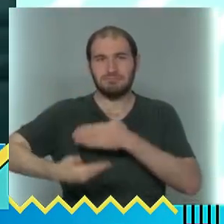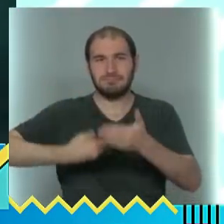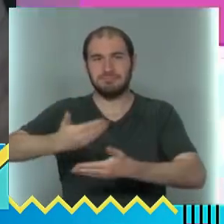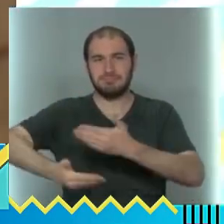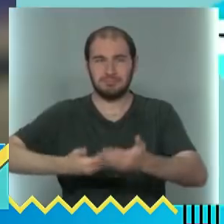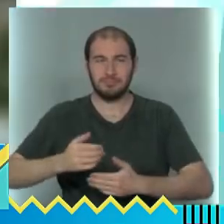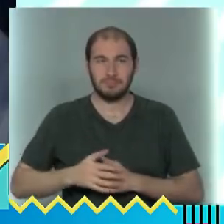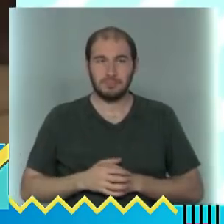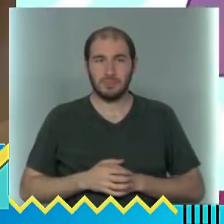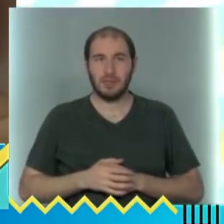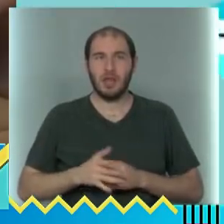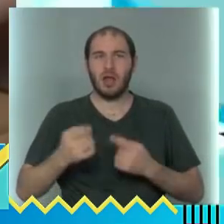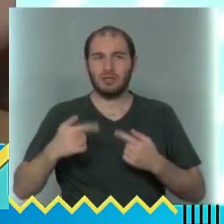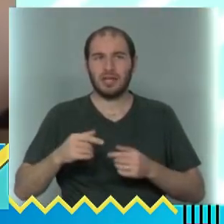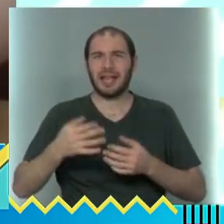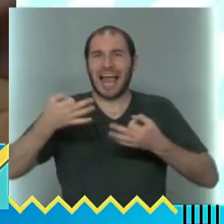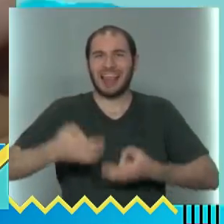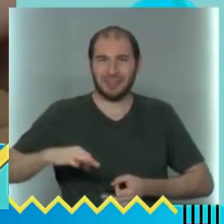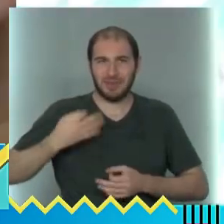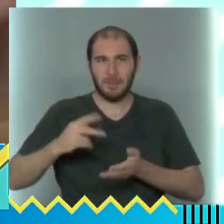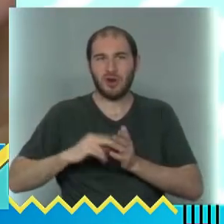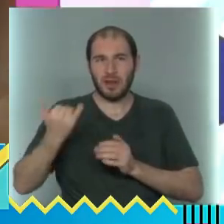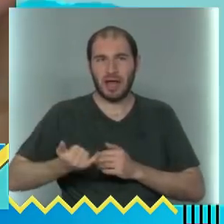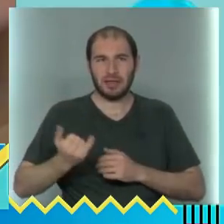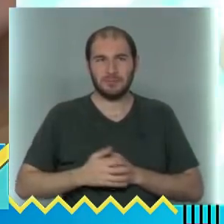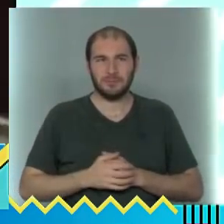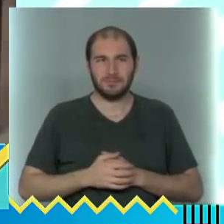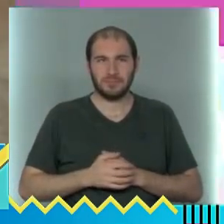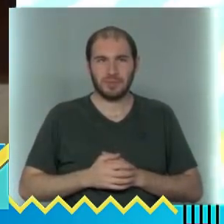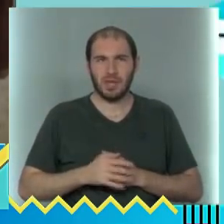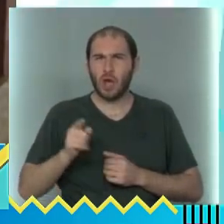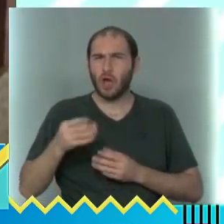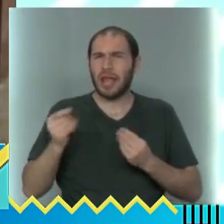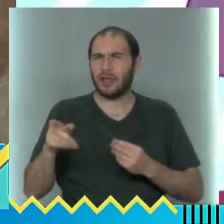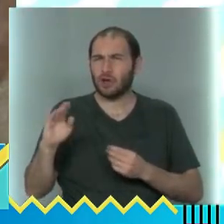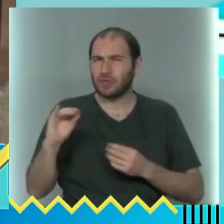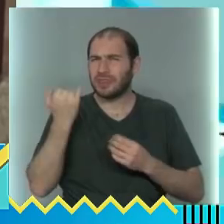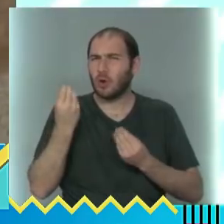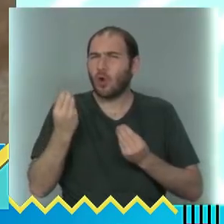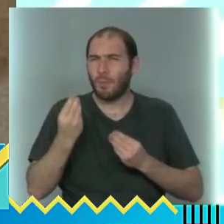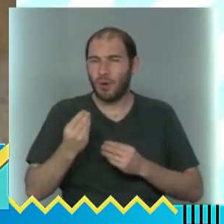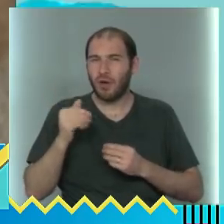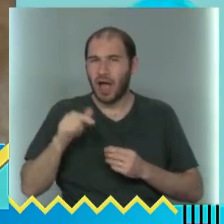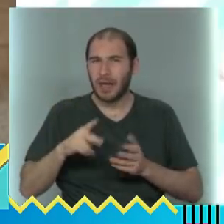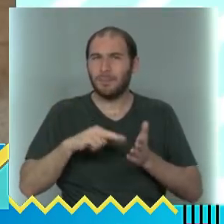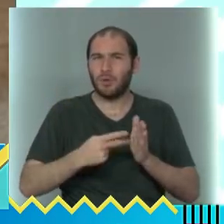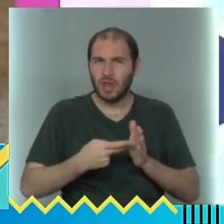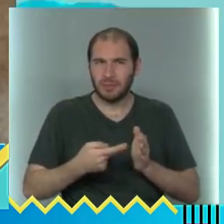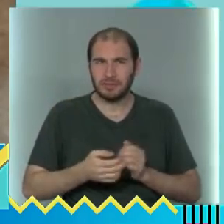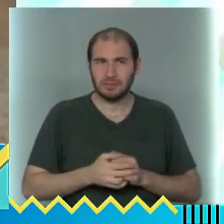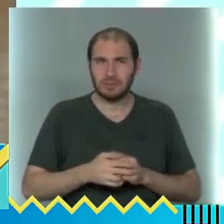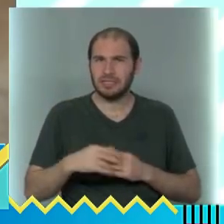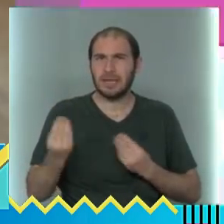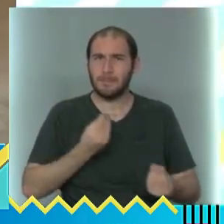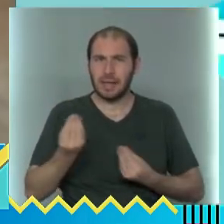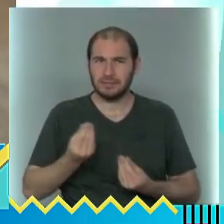avanzando y que lo va a afectar en su calidad de vida? ¿Cómo se da cuenta él de que tiene una dificultad? Es decir, ¿qué le